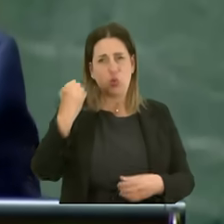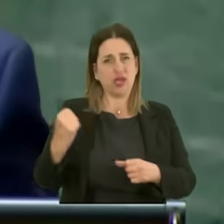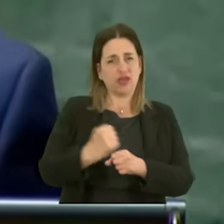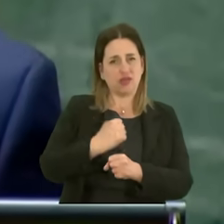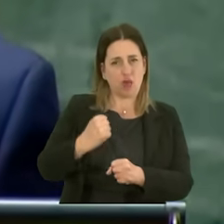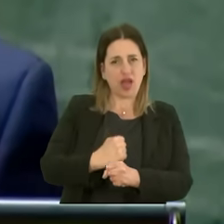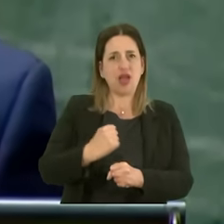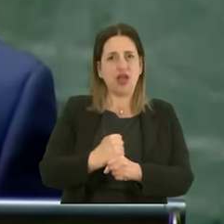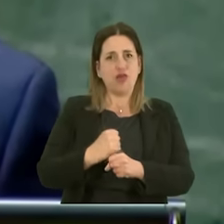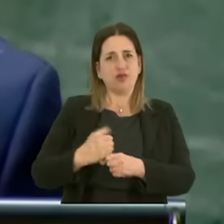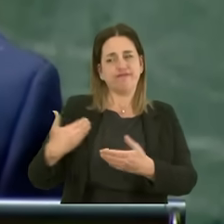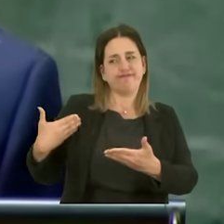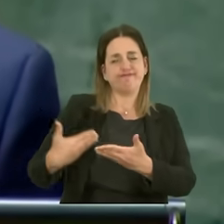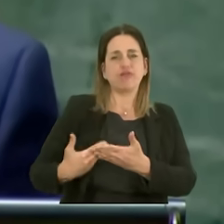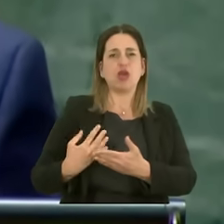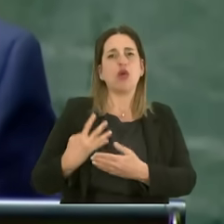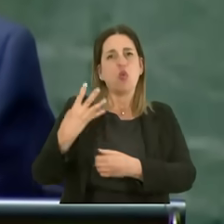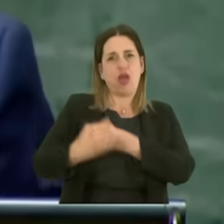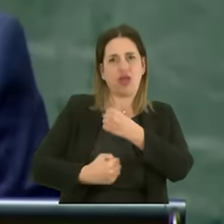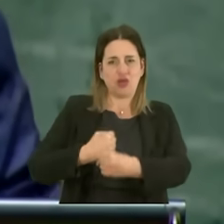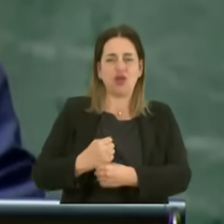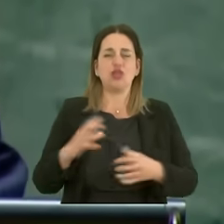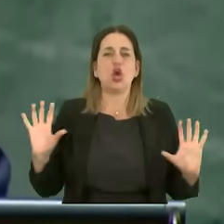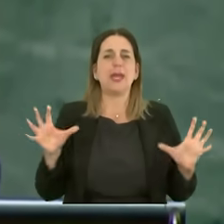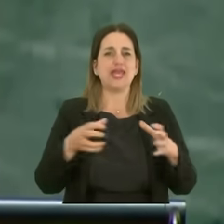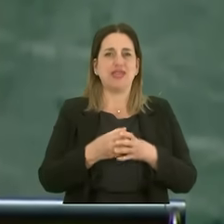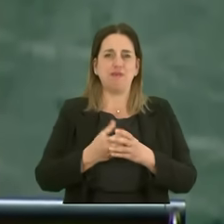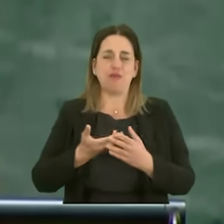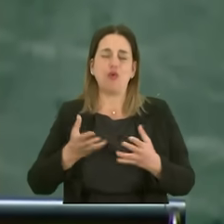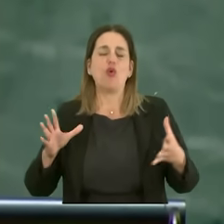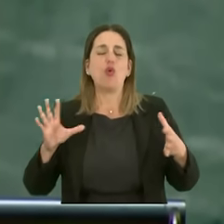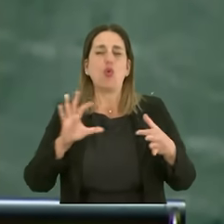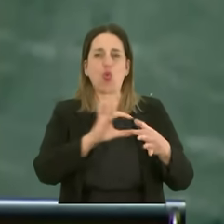trabajado en estos años en equipo ante las Naciones Unidas